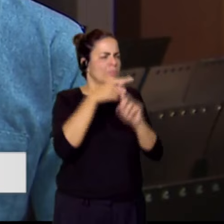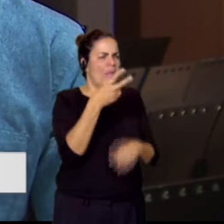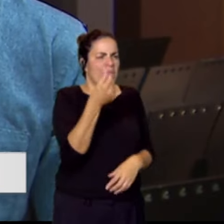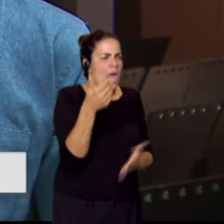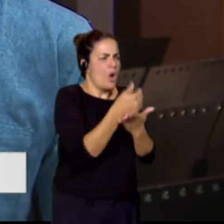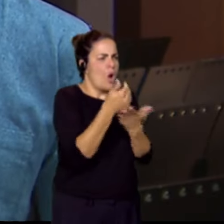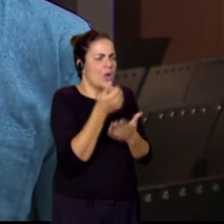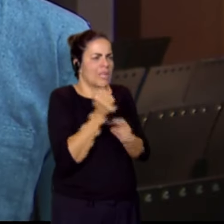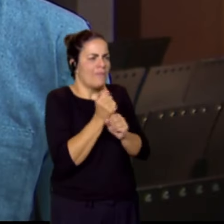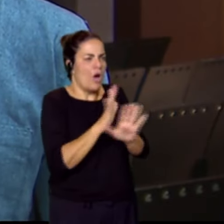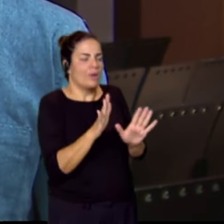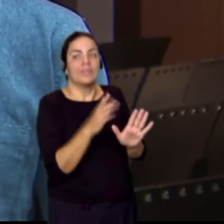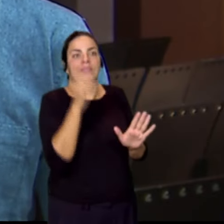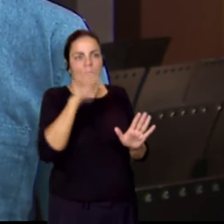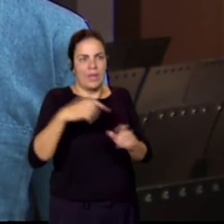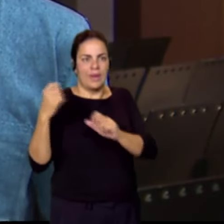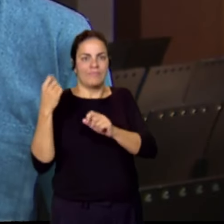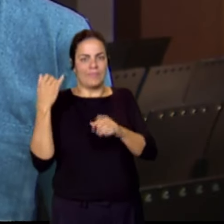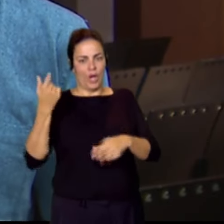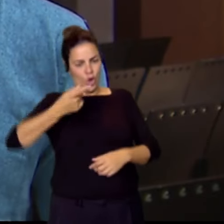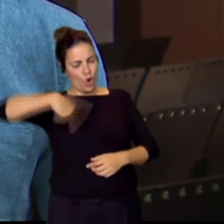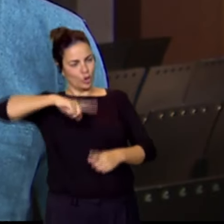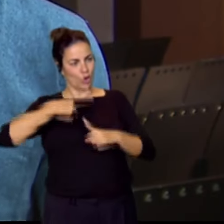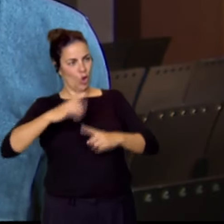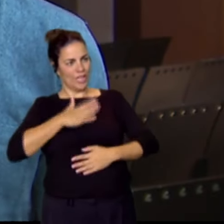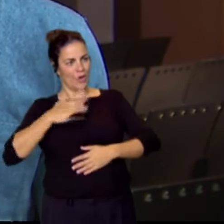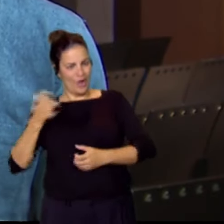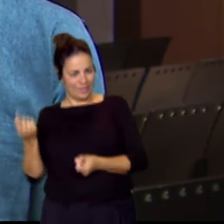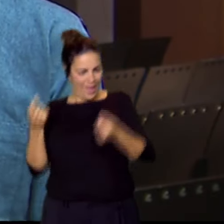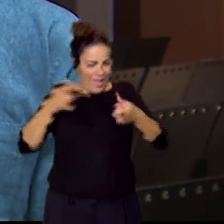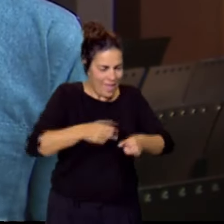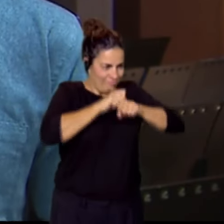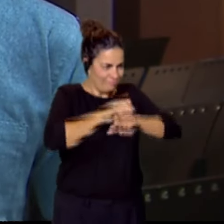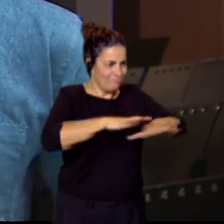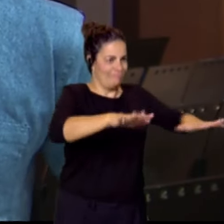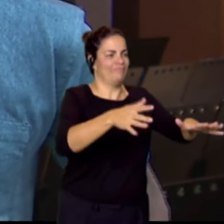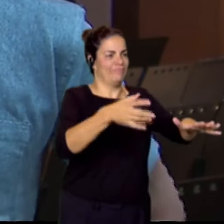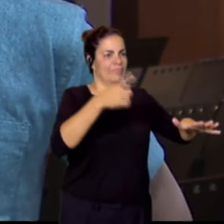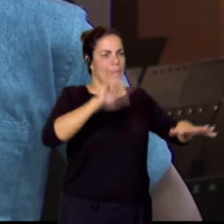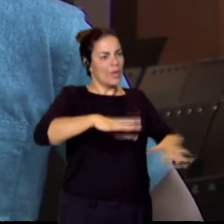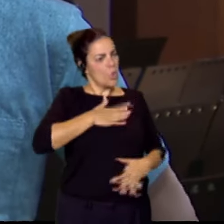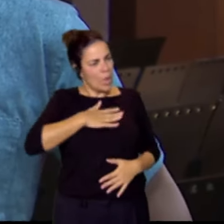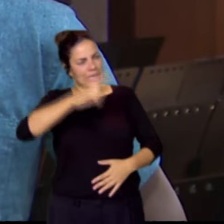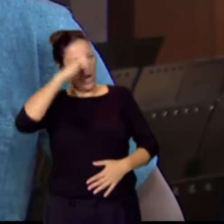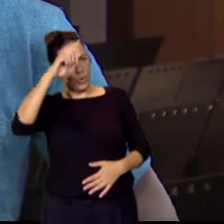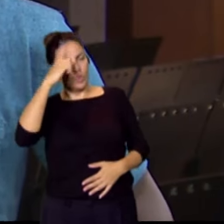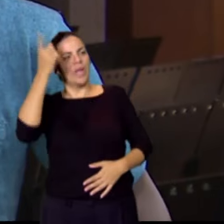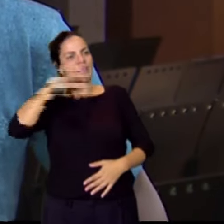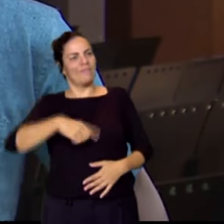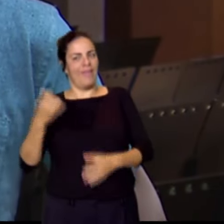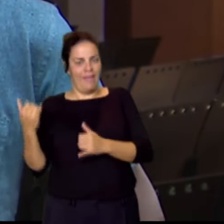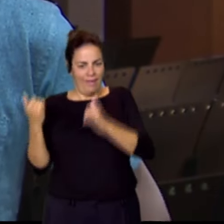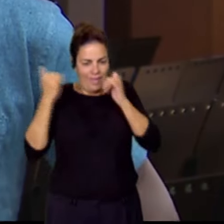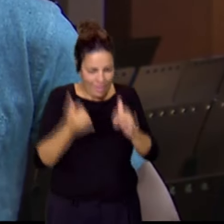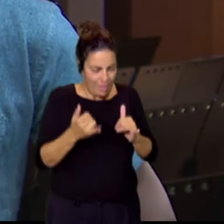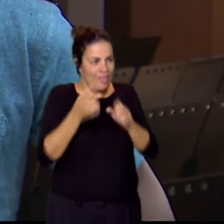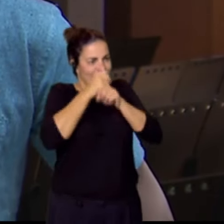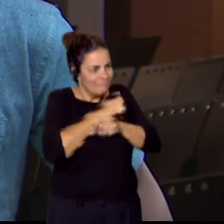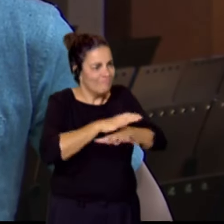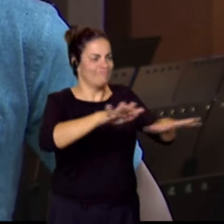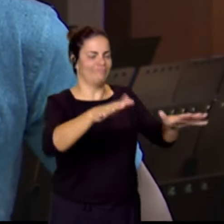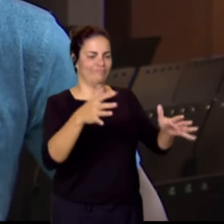viene también lleva también y algo que llevamos también es nuestra cultura nuestra arte y yo yo que eso cuando viene también